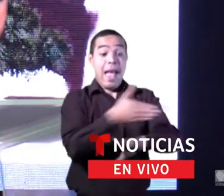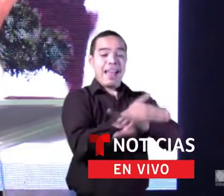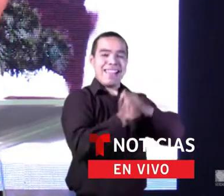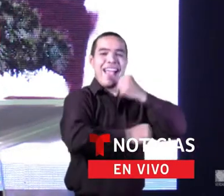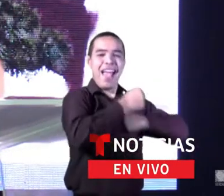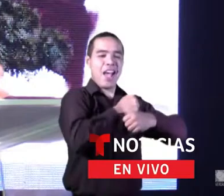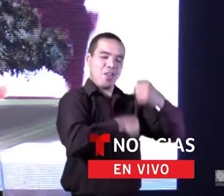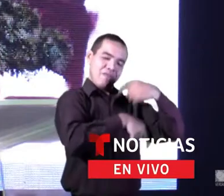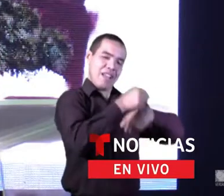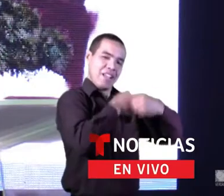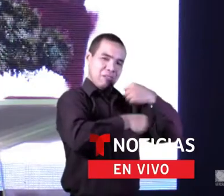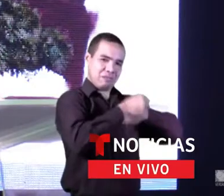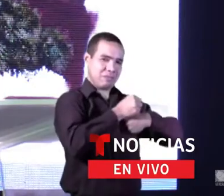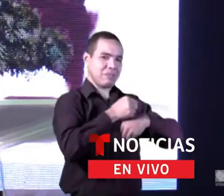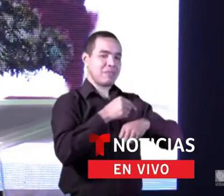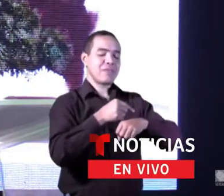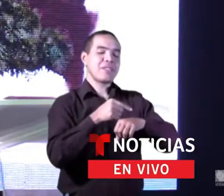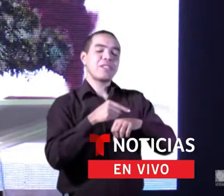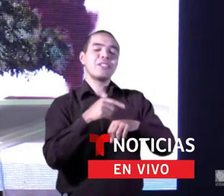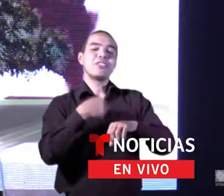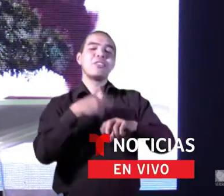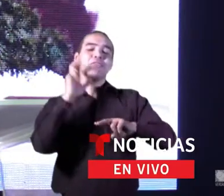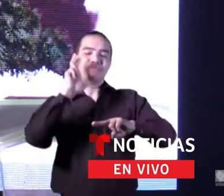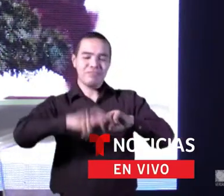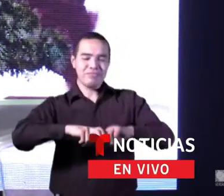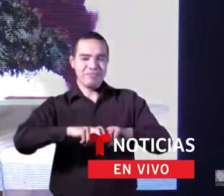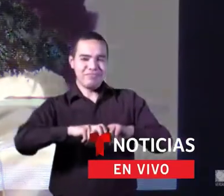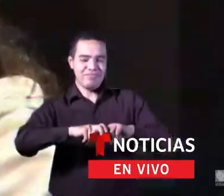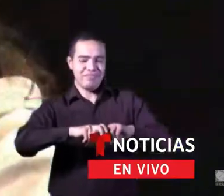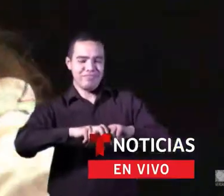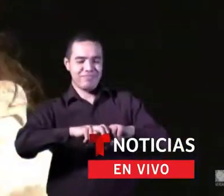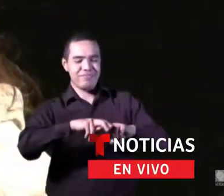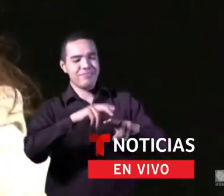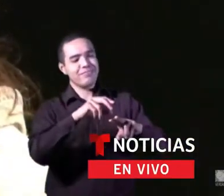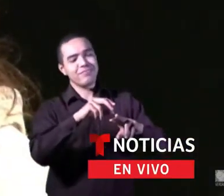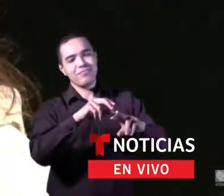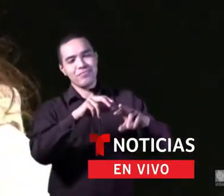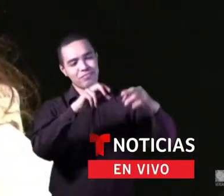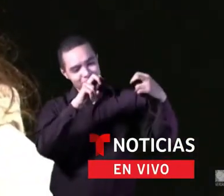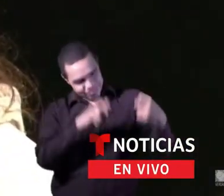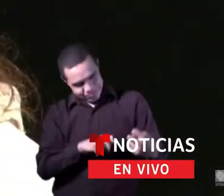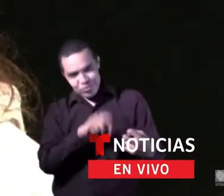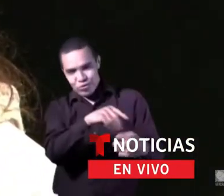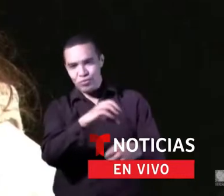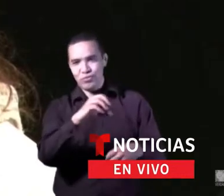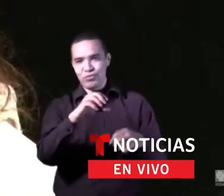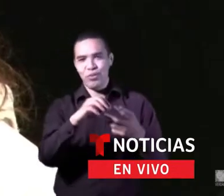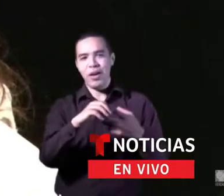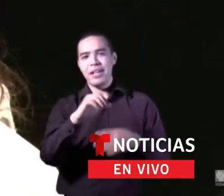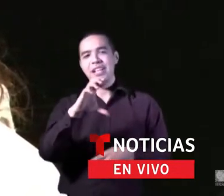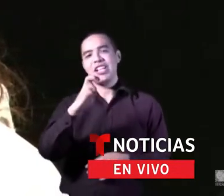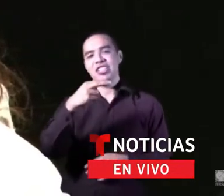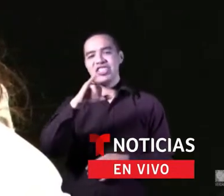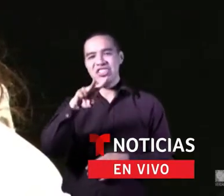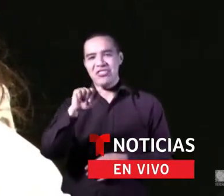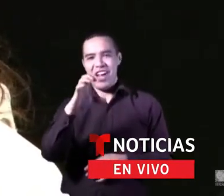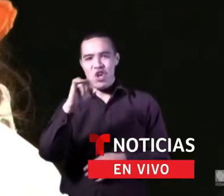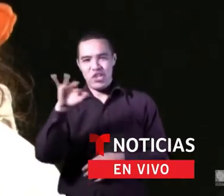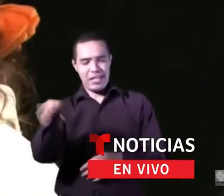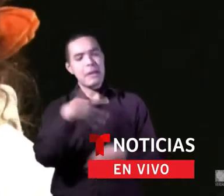cortes su papá carlos y él me narró su secuestro y yo lo guía y lo oía